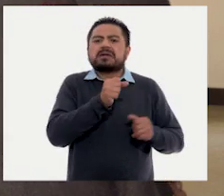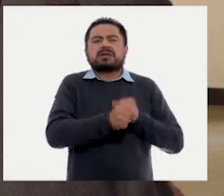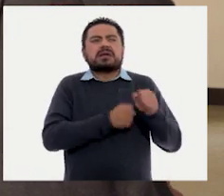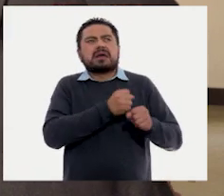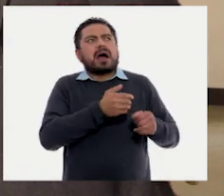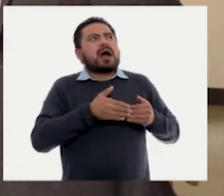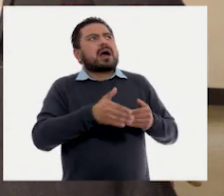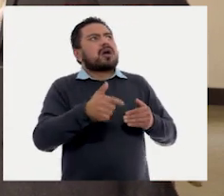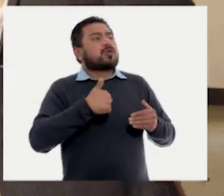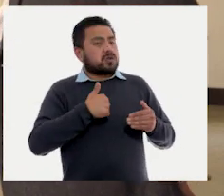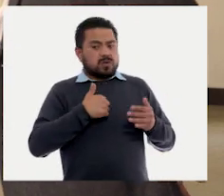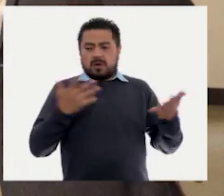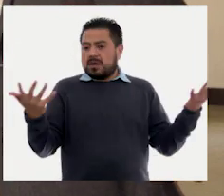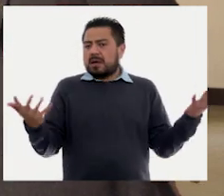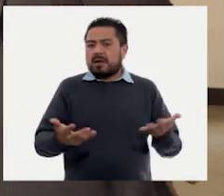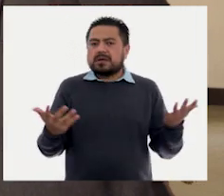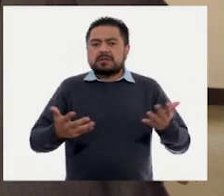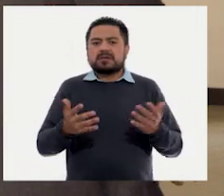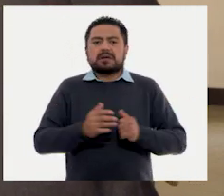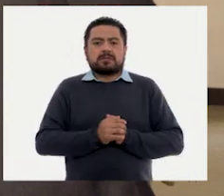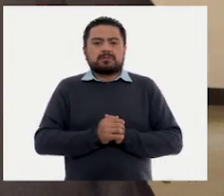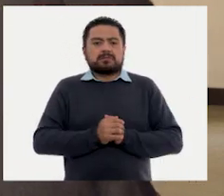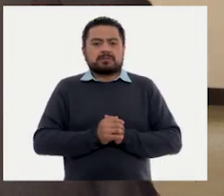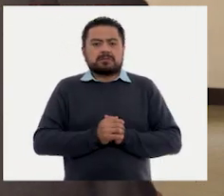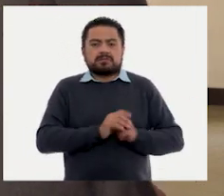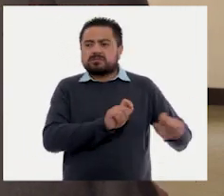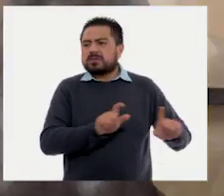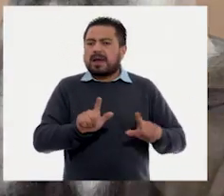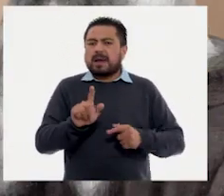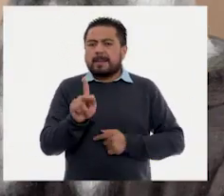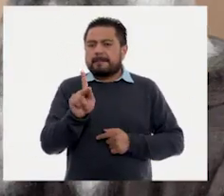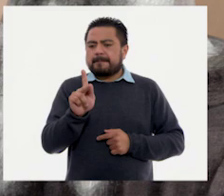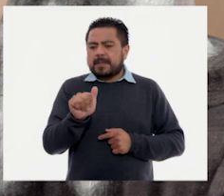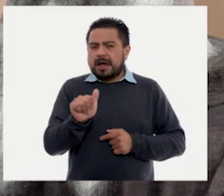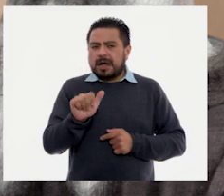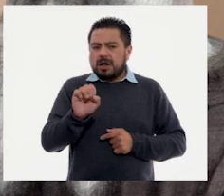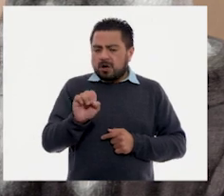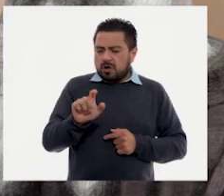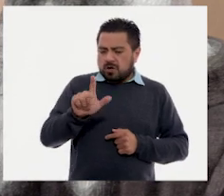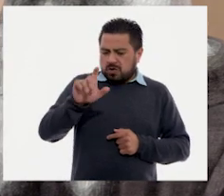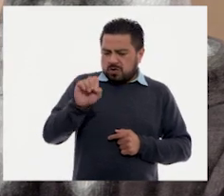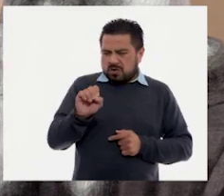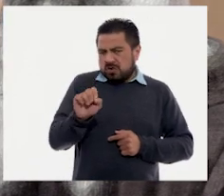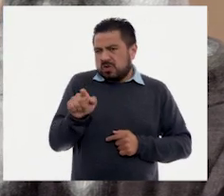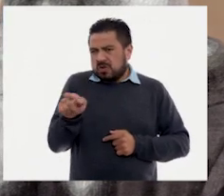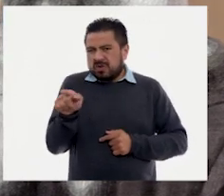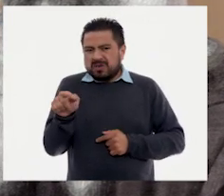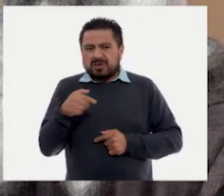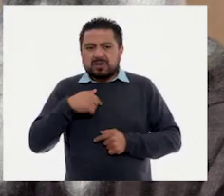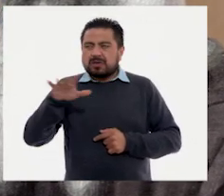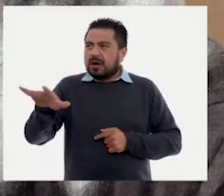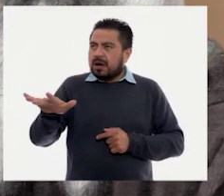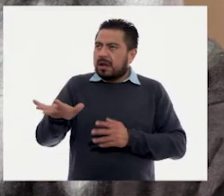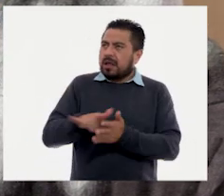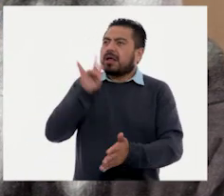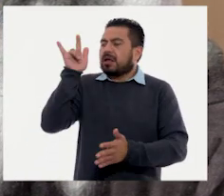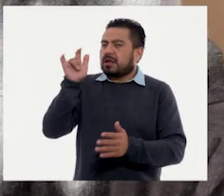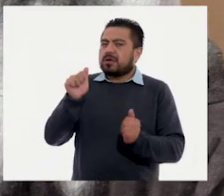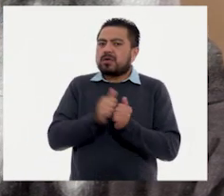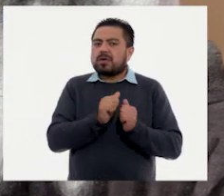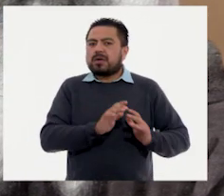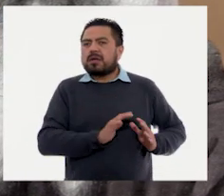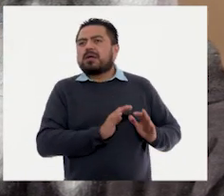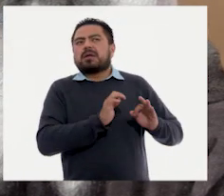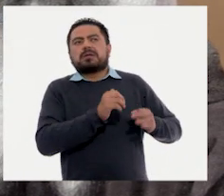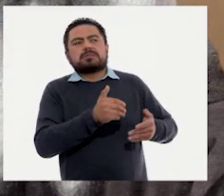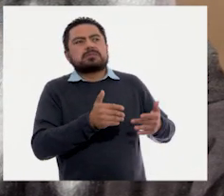hice unas versiones sobre Paolo Uccello, que retomé el